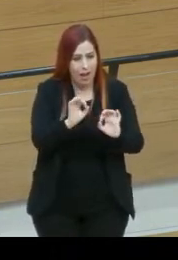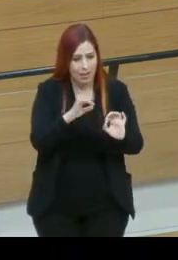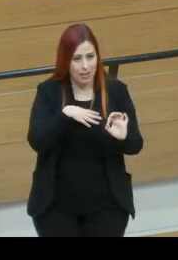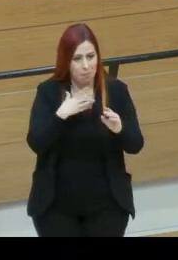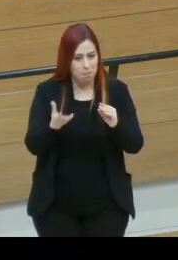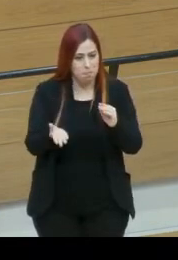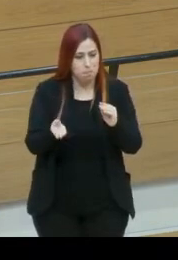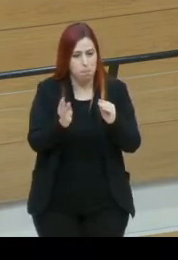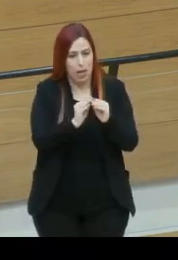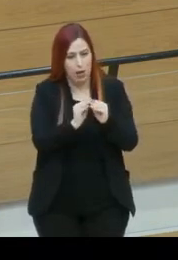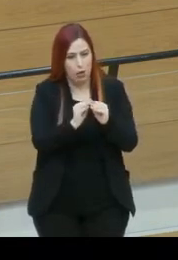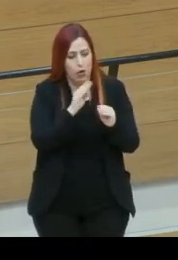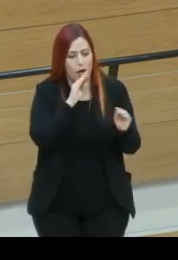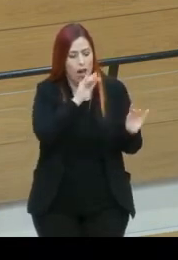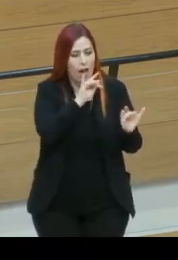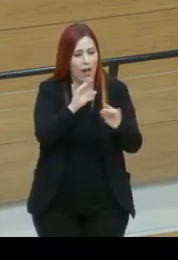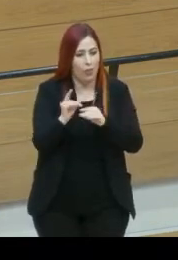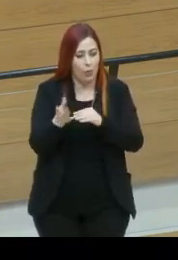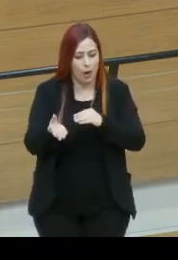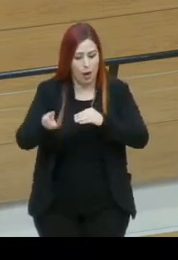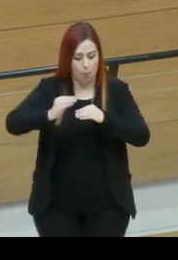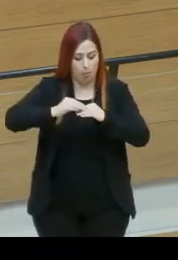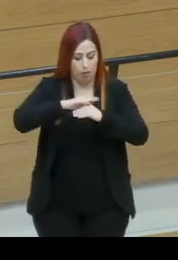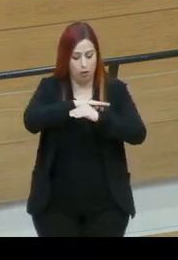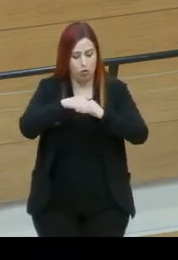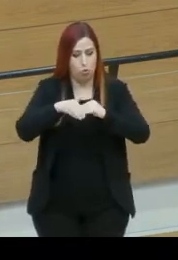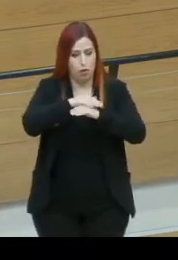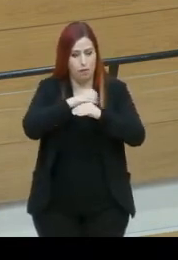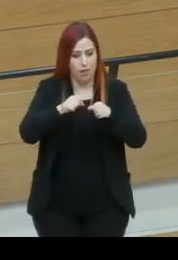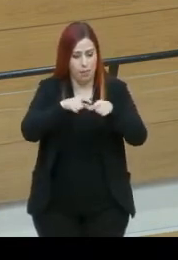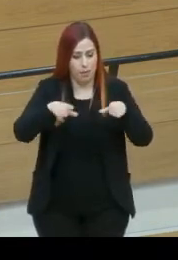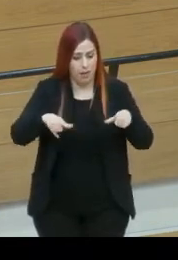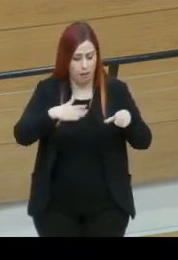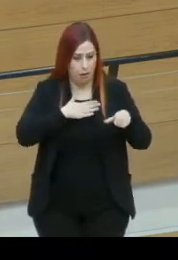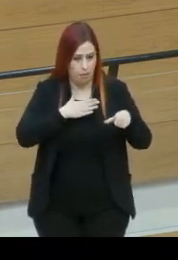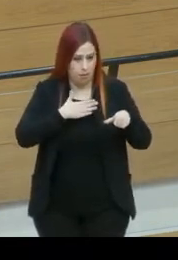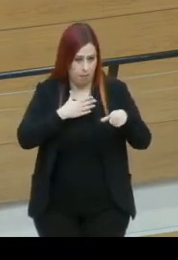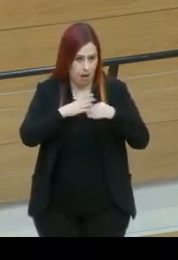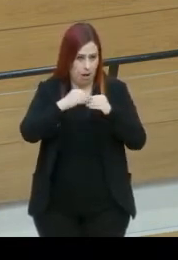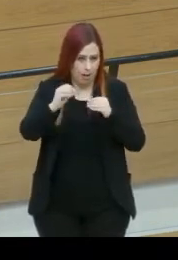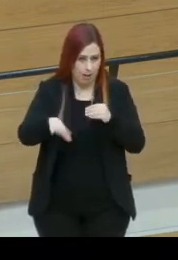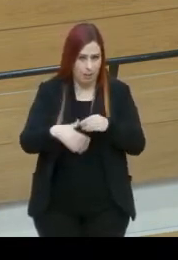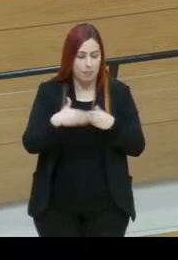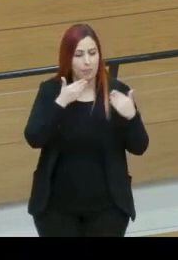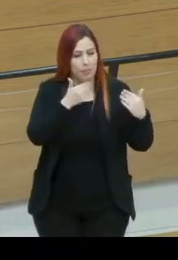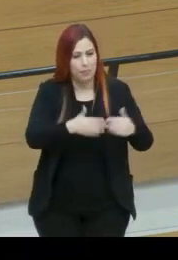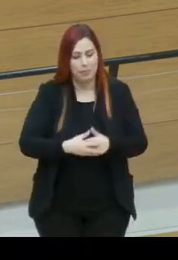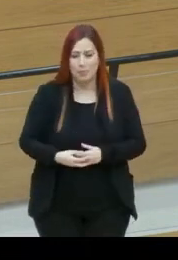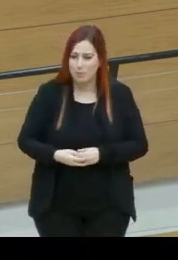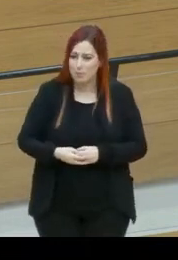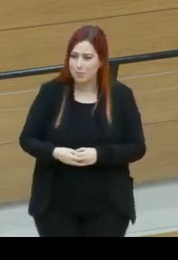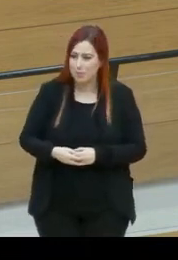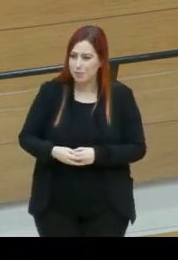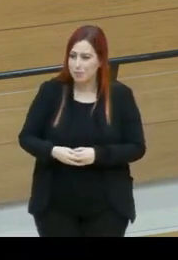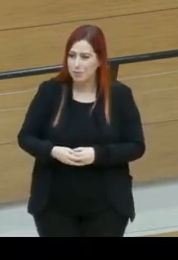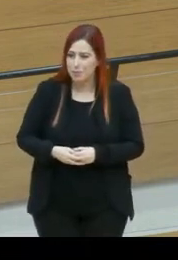pego estos azúcares a la superficie de mi plataforma, que es la nanopartícula de sílice. De acuerdo, gracias, muchas gracias. Nada.